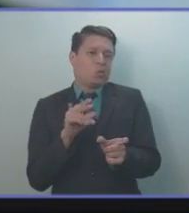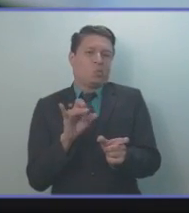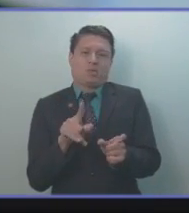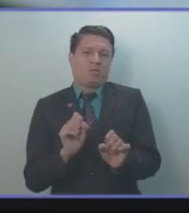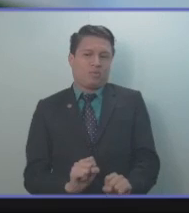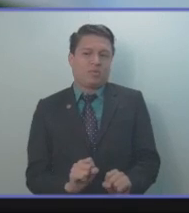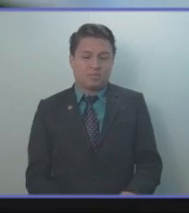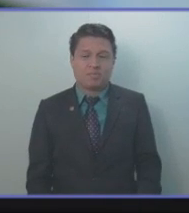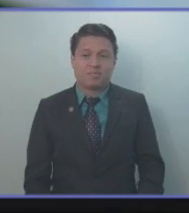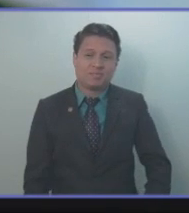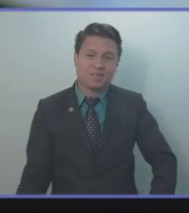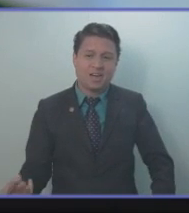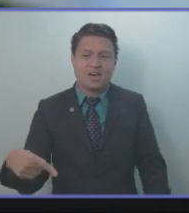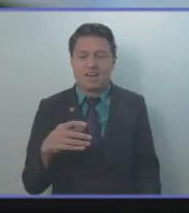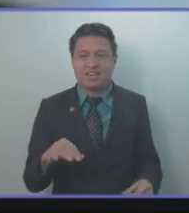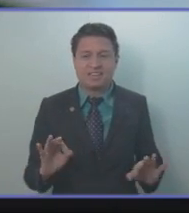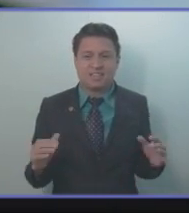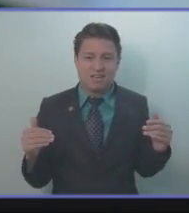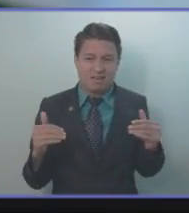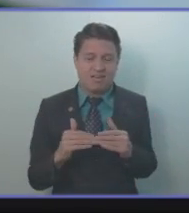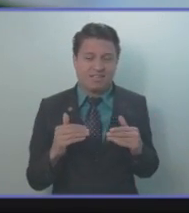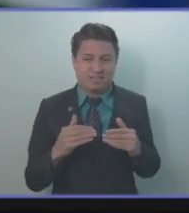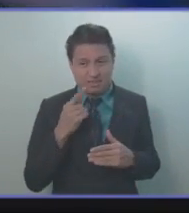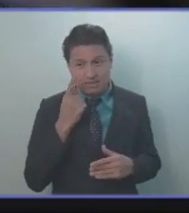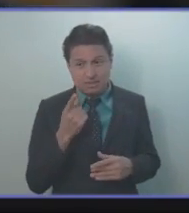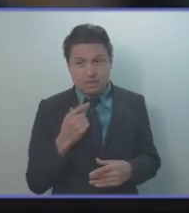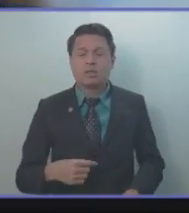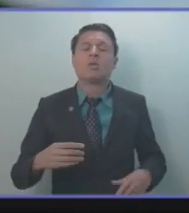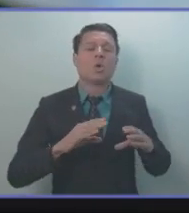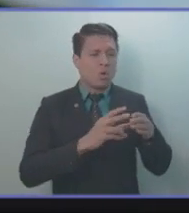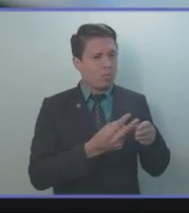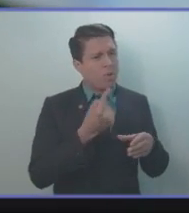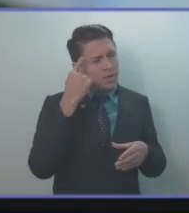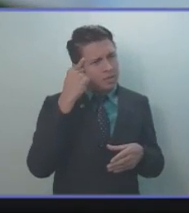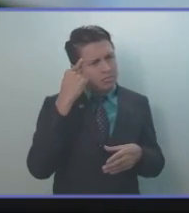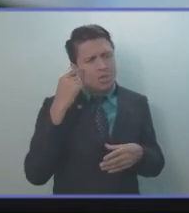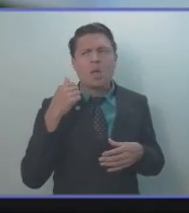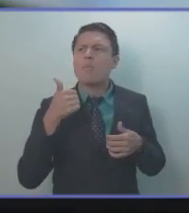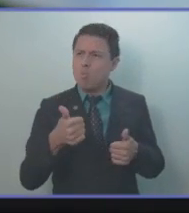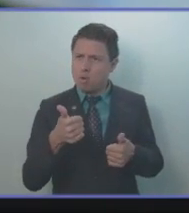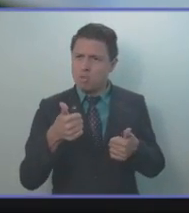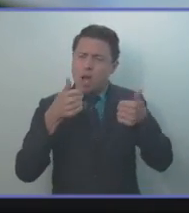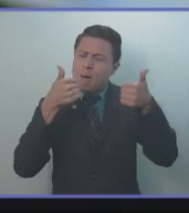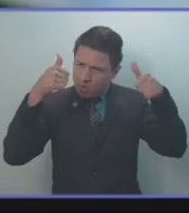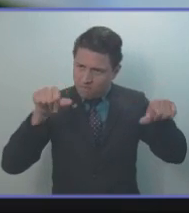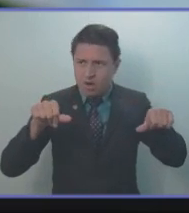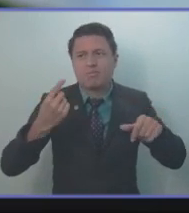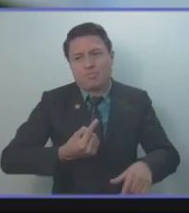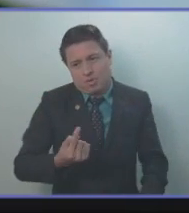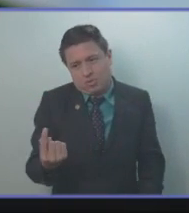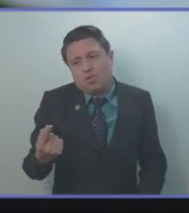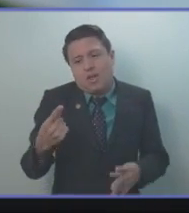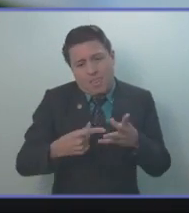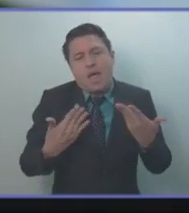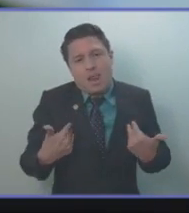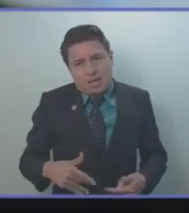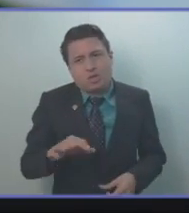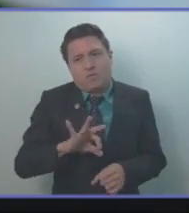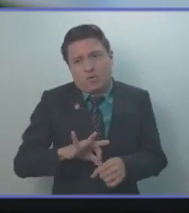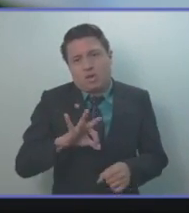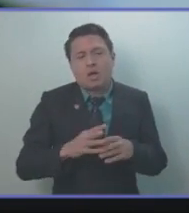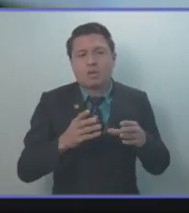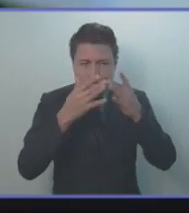las propuestas que fueran presentadas, considera que es pertinente aprobar la moción de mérito, por lo que cual emite dictamen